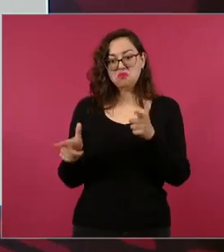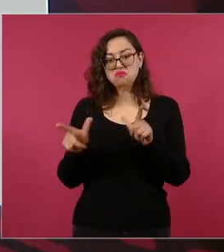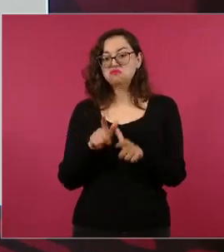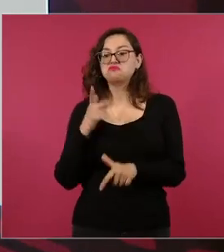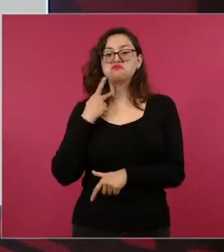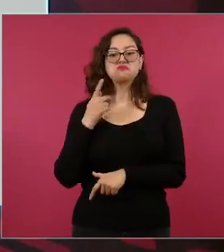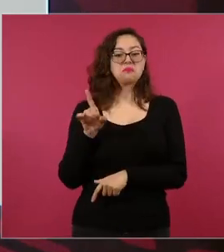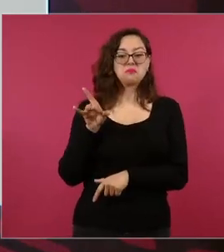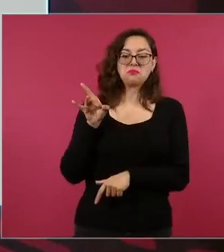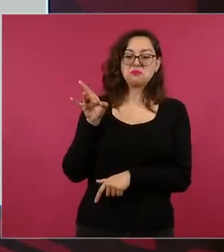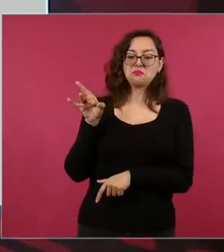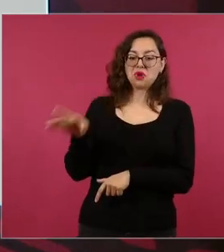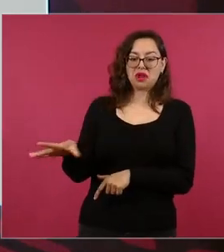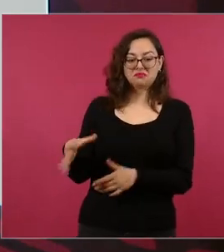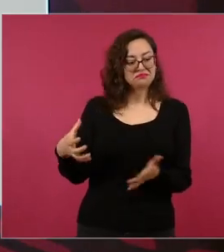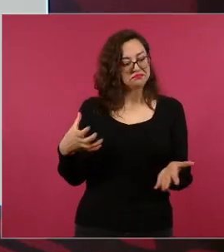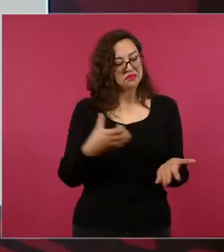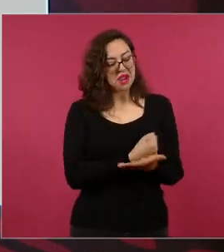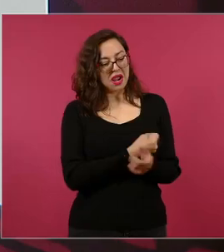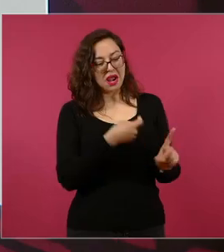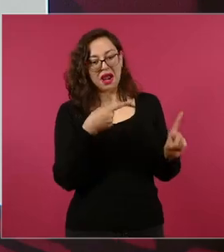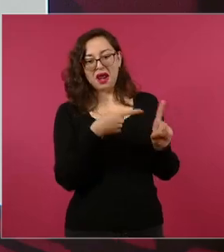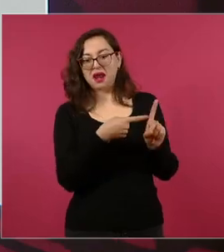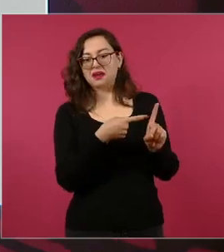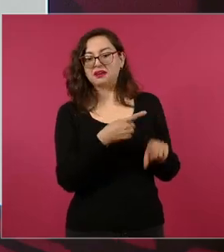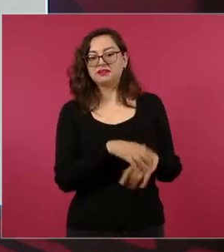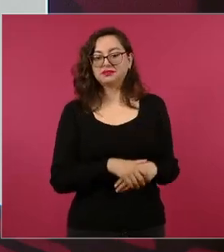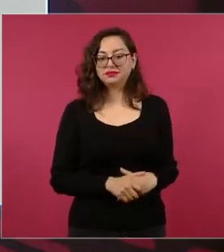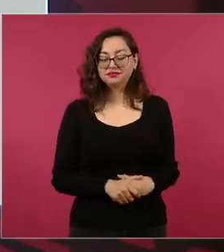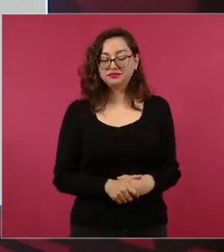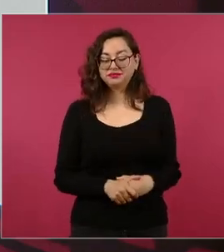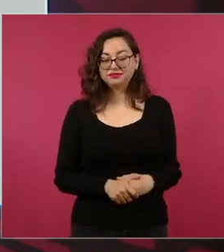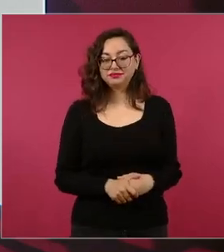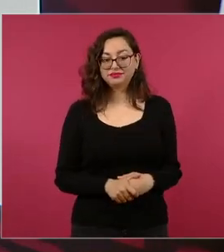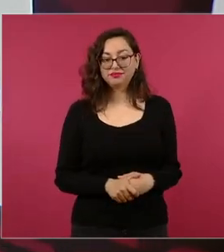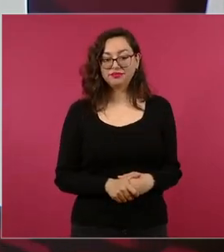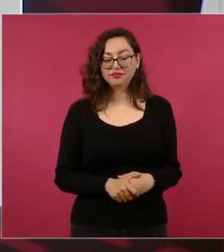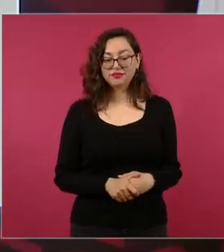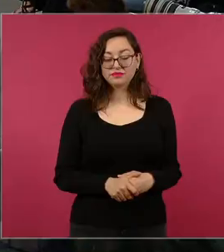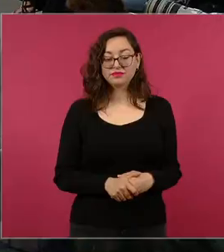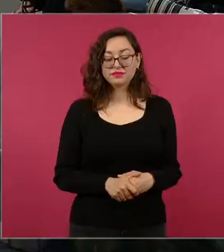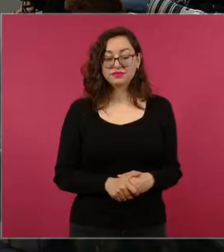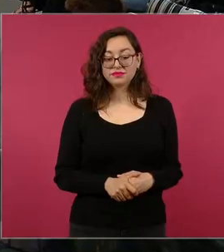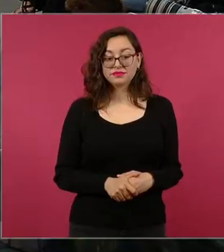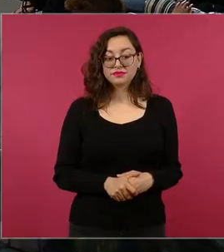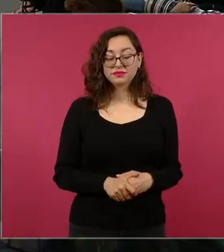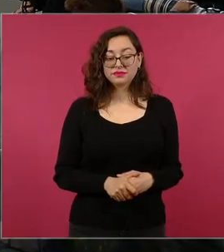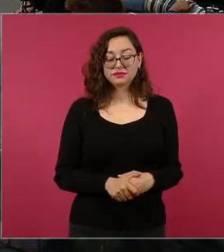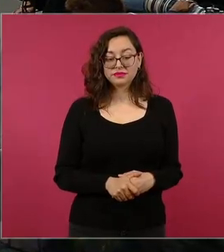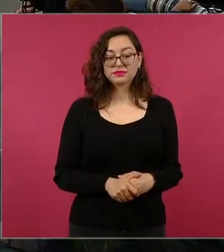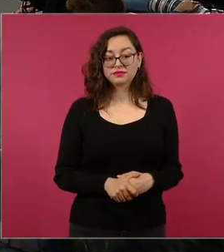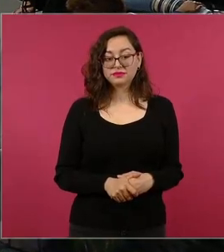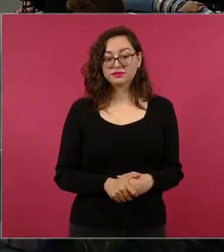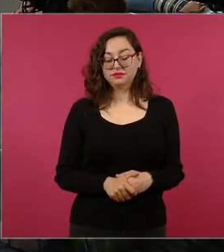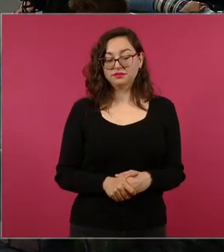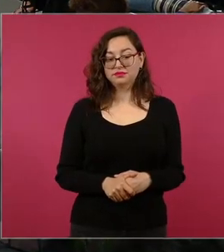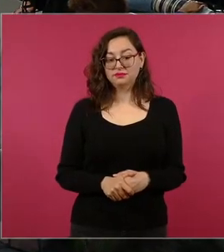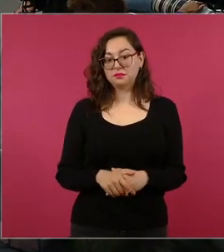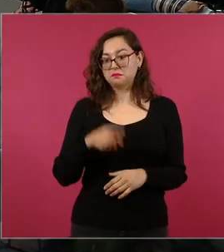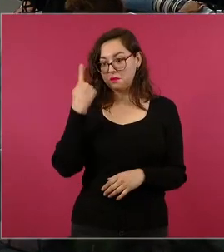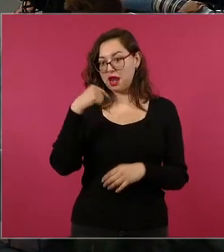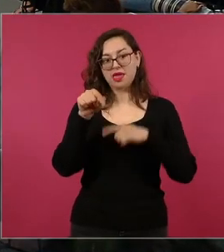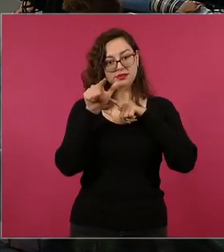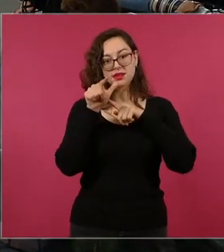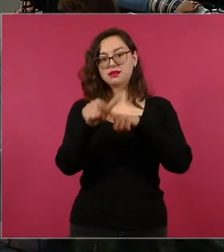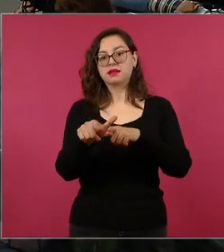electo como parlamentario.